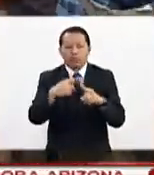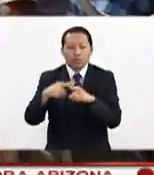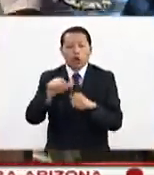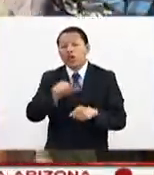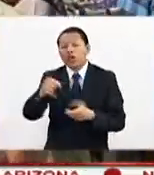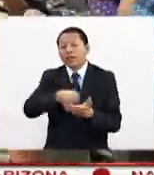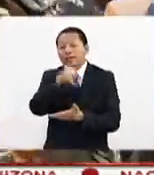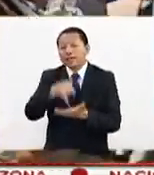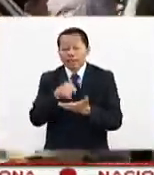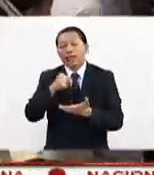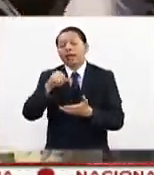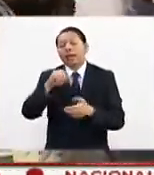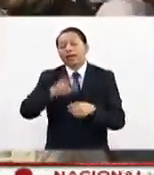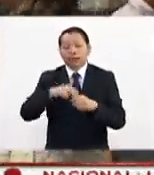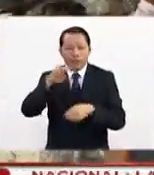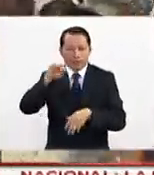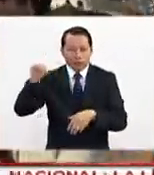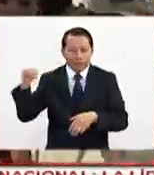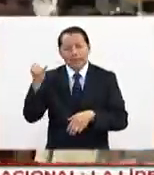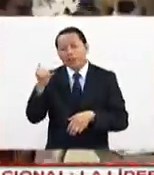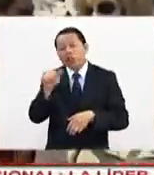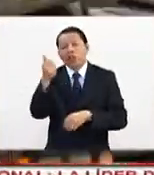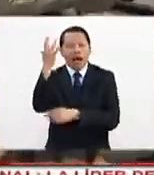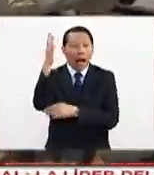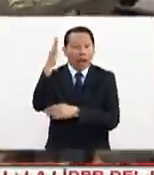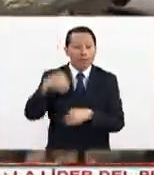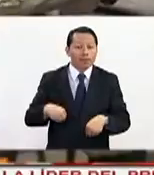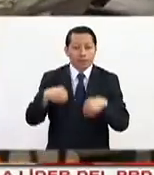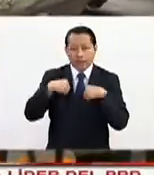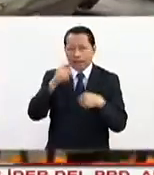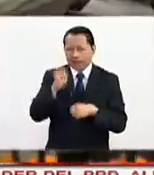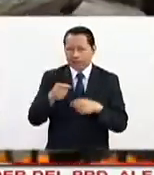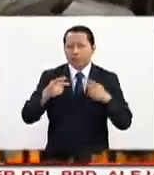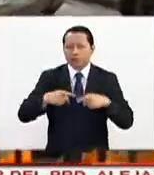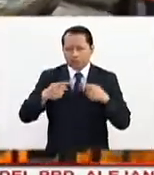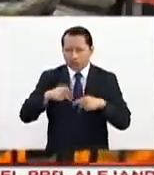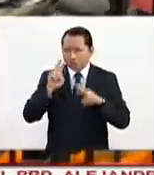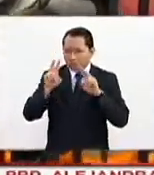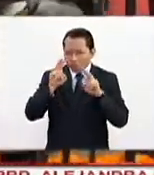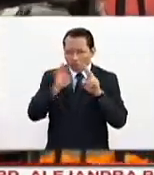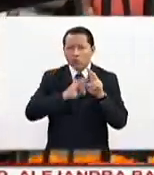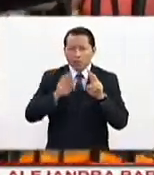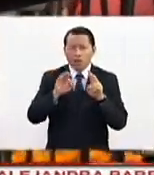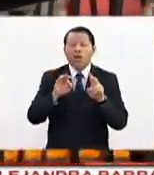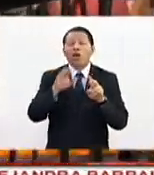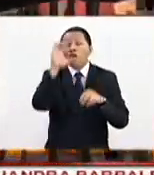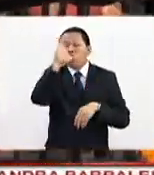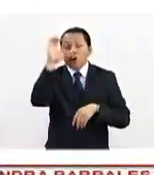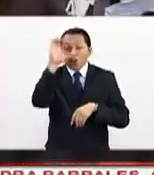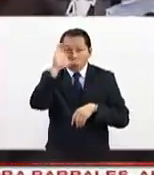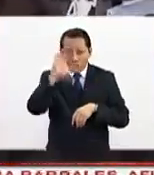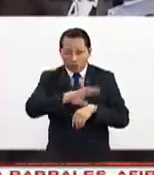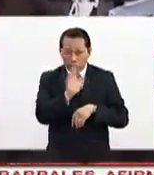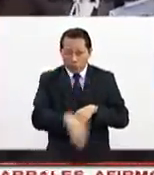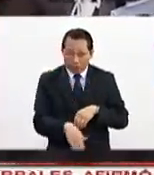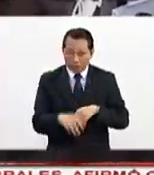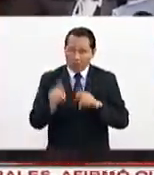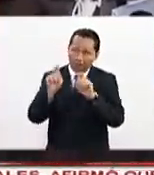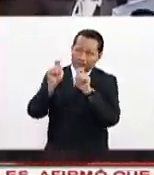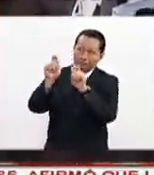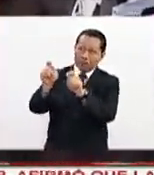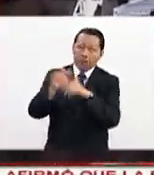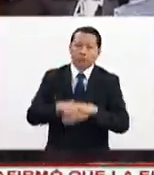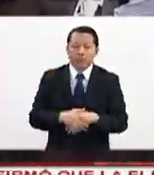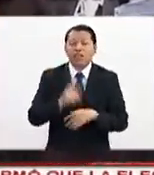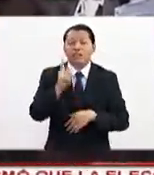isla de Janitzio, Michoacán, y un árbol de la vida donde los visitantes pudieron colgar las fotos de sus difuntos. Pues me parece que es una